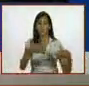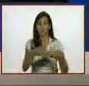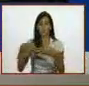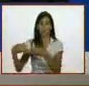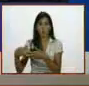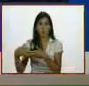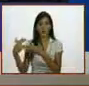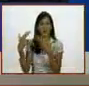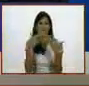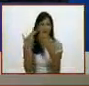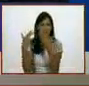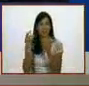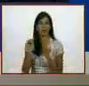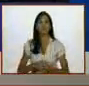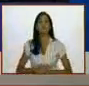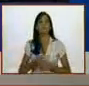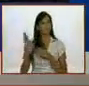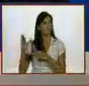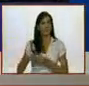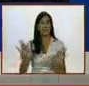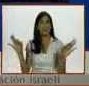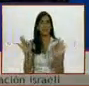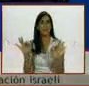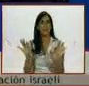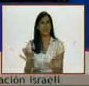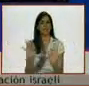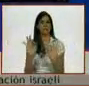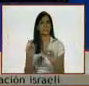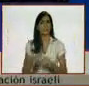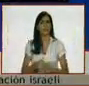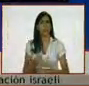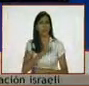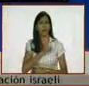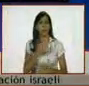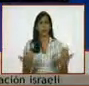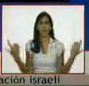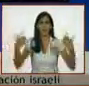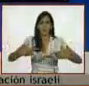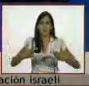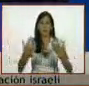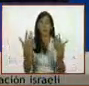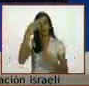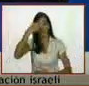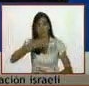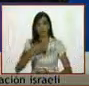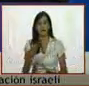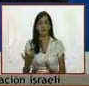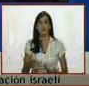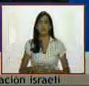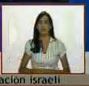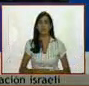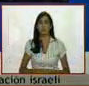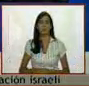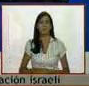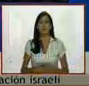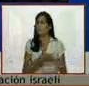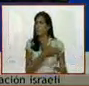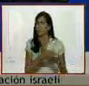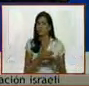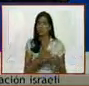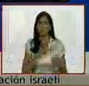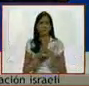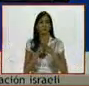guerrilleros. Episodio nada excepcional en cualquier confrontación militar que no afecta la estrategia